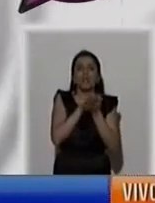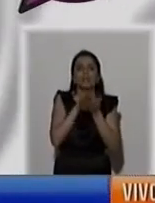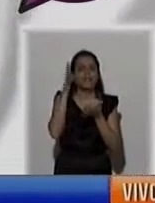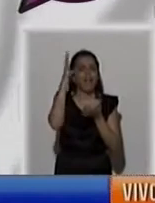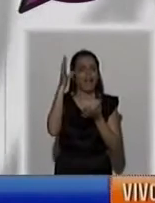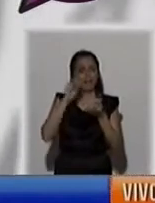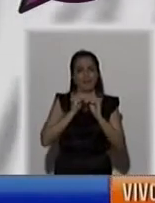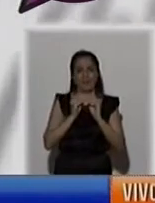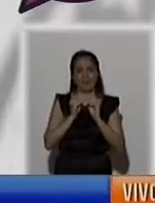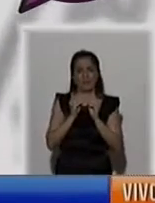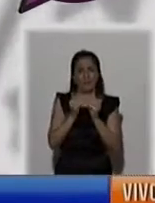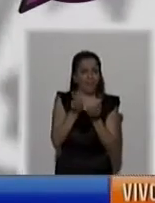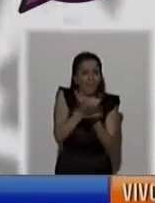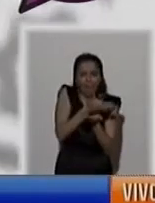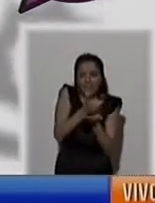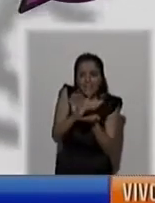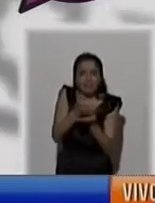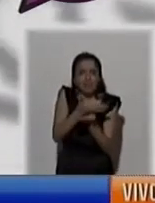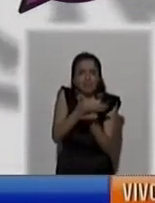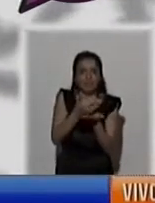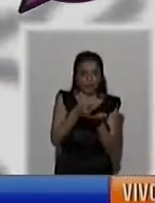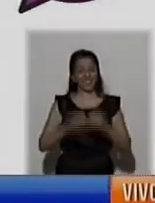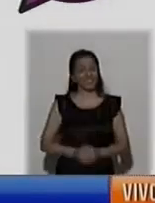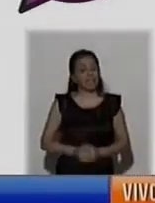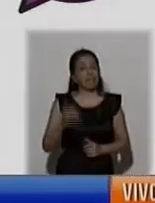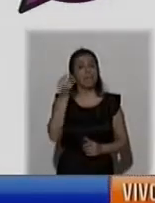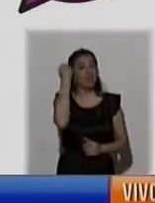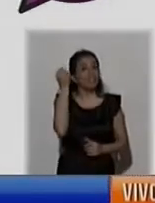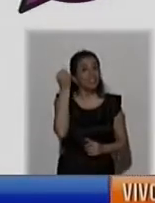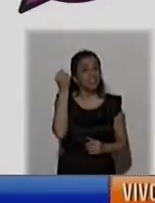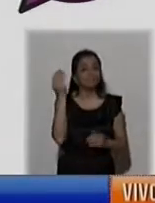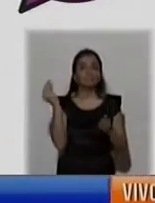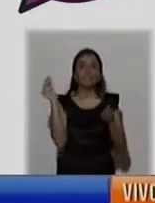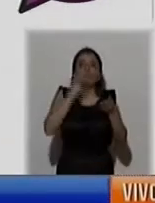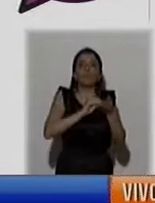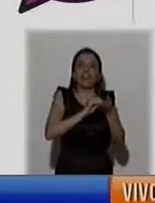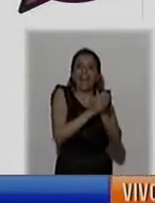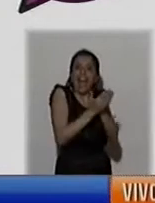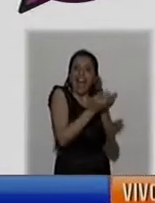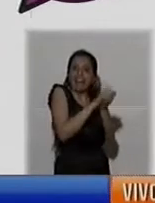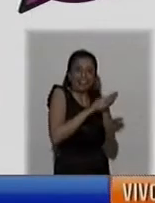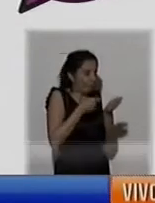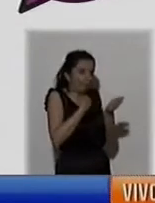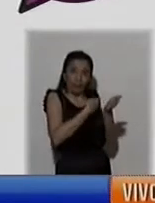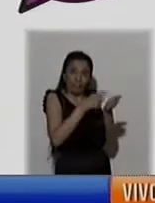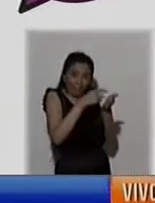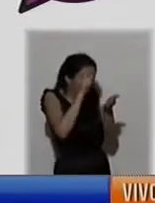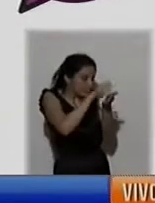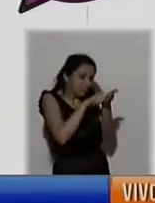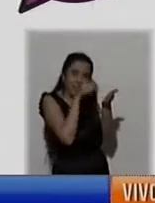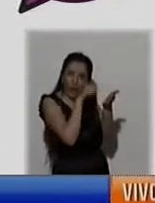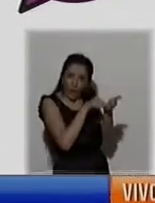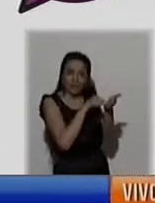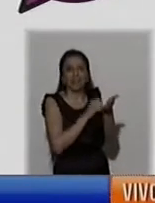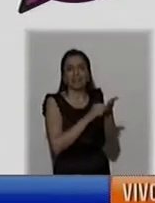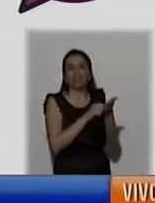ejecutiva. Hay un informe que hace poquito me adelantó el rector Francisco de Lich, muy interesante, donde se constata que